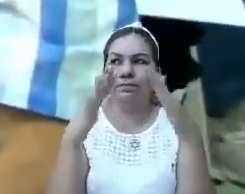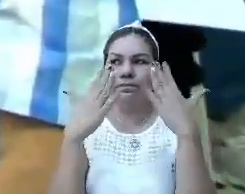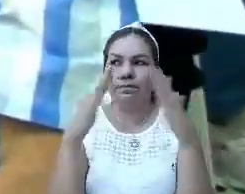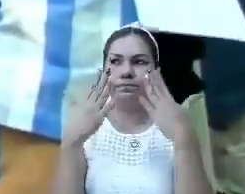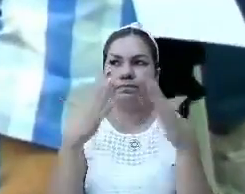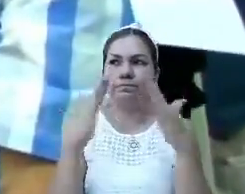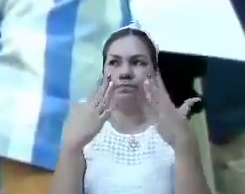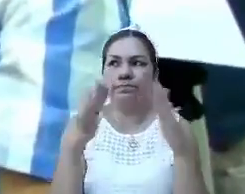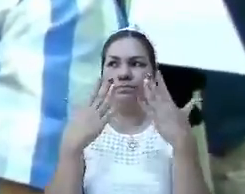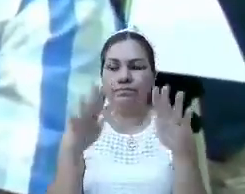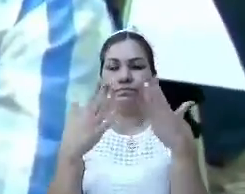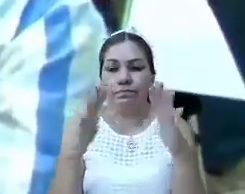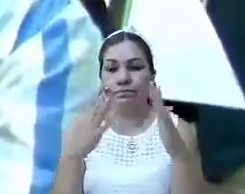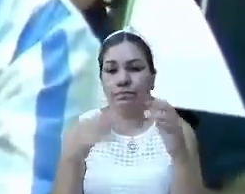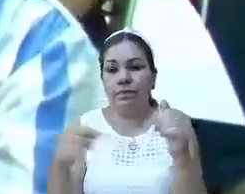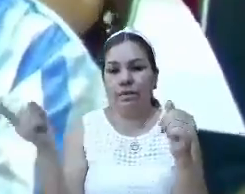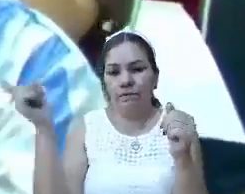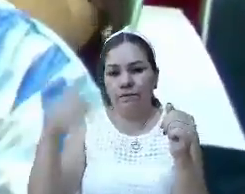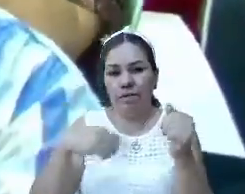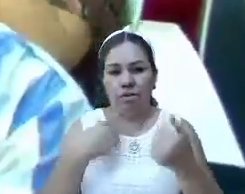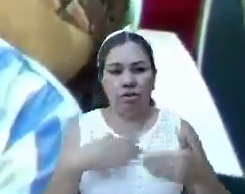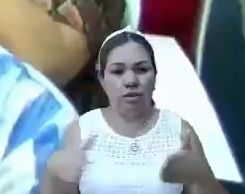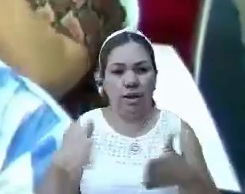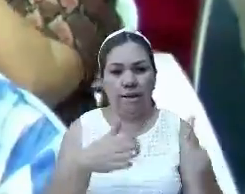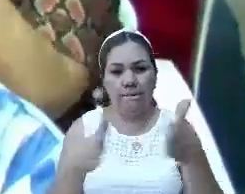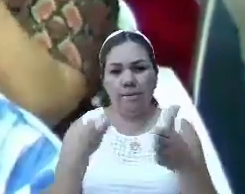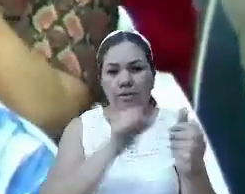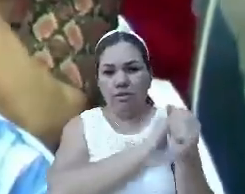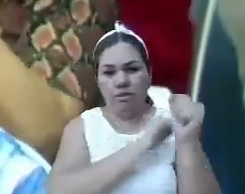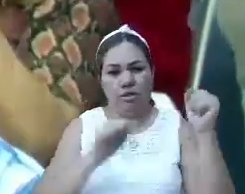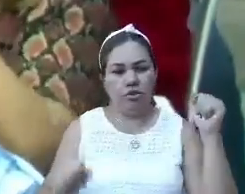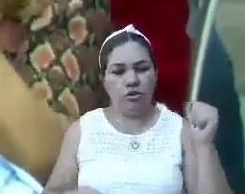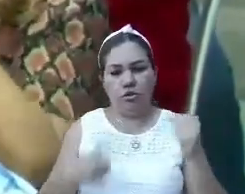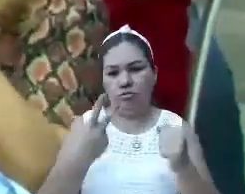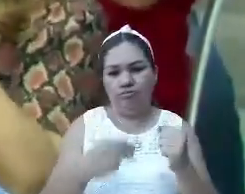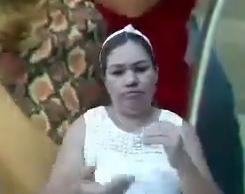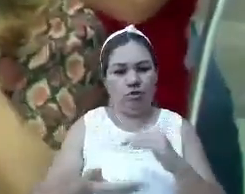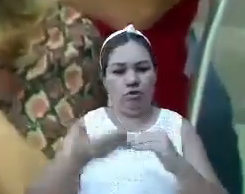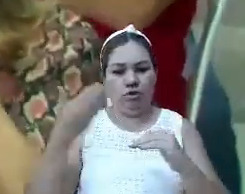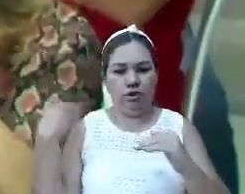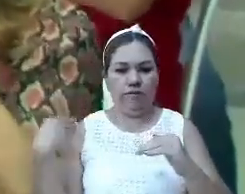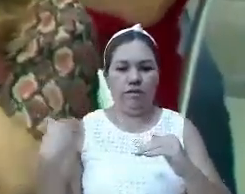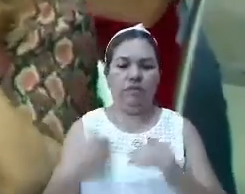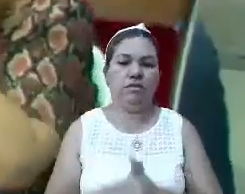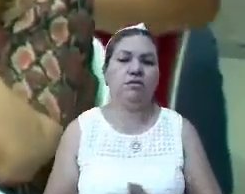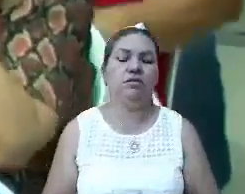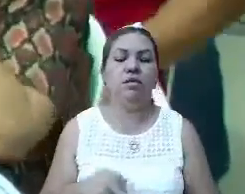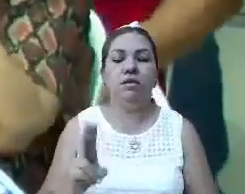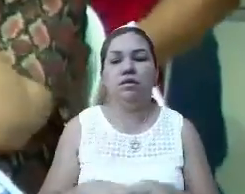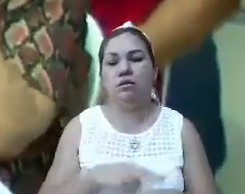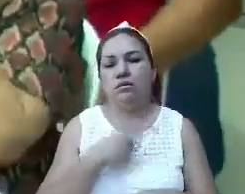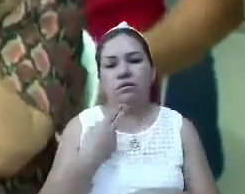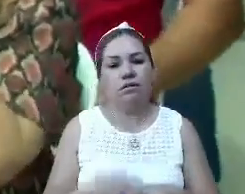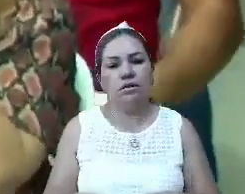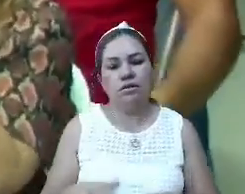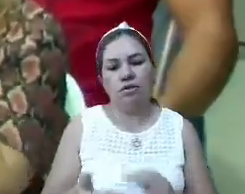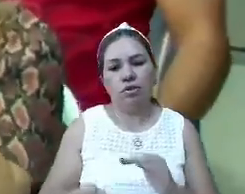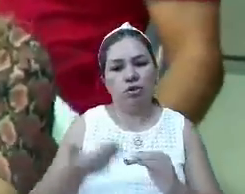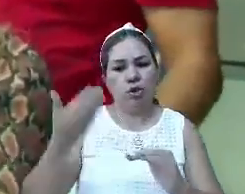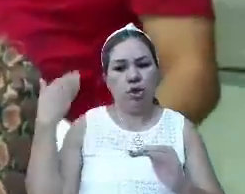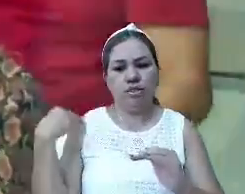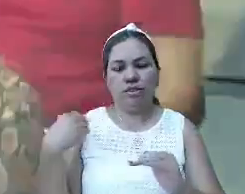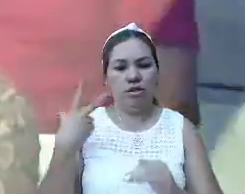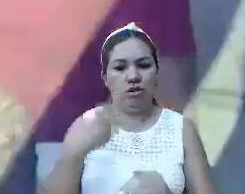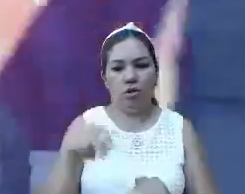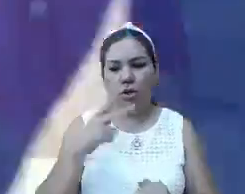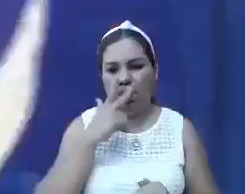Si te metiste en los caminos del Señor, no podés retroceder, porque la Escritura dice: si retrocedes, no